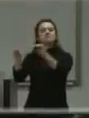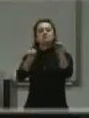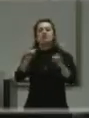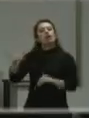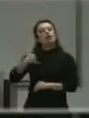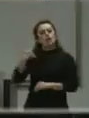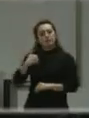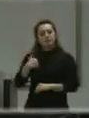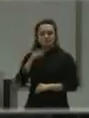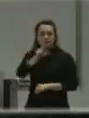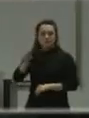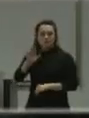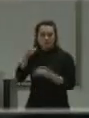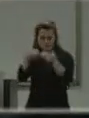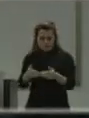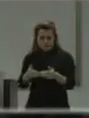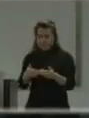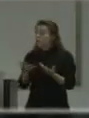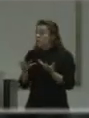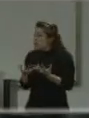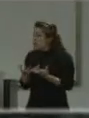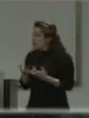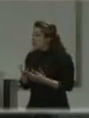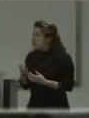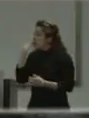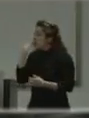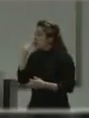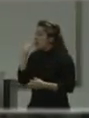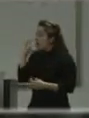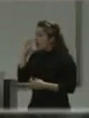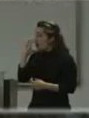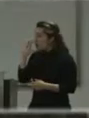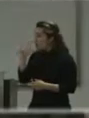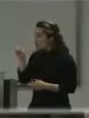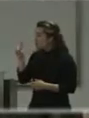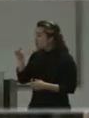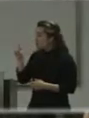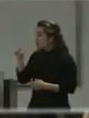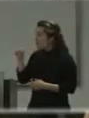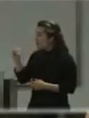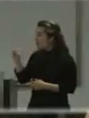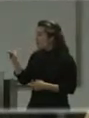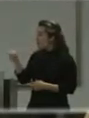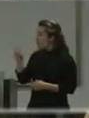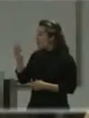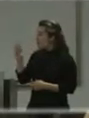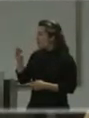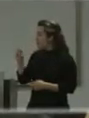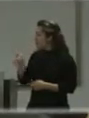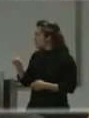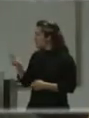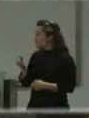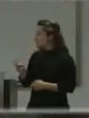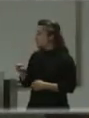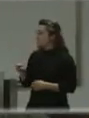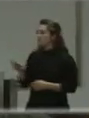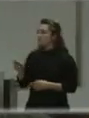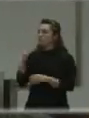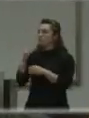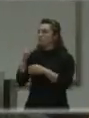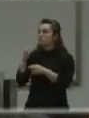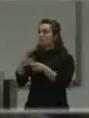y personas con discapacidad quisiera invitar a salam se acabó de fundamental Colombia